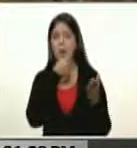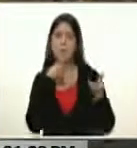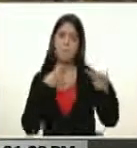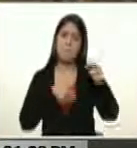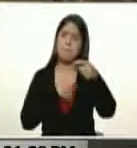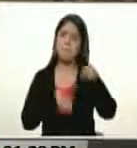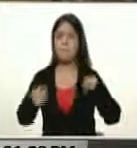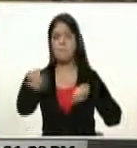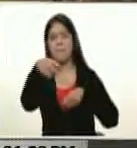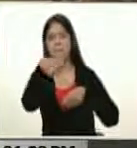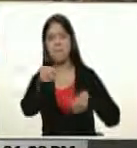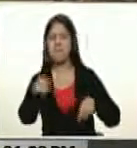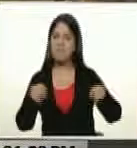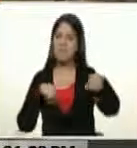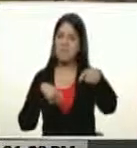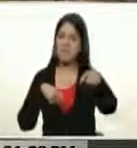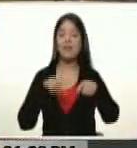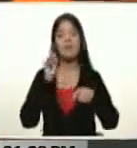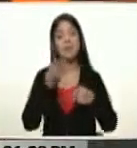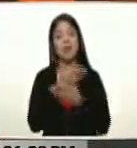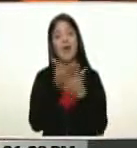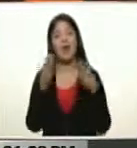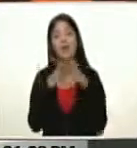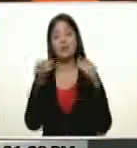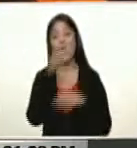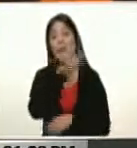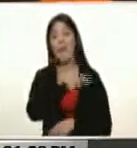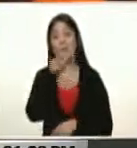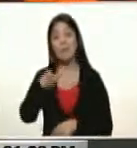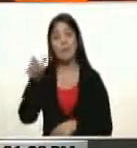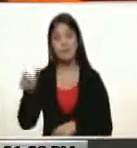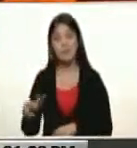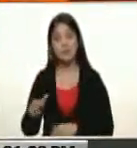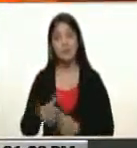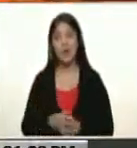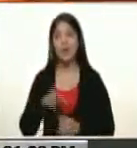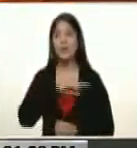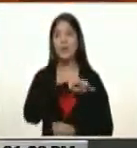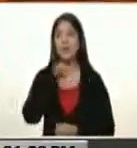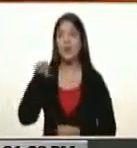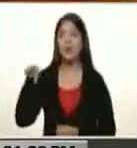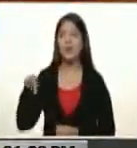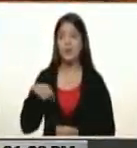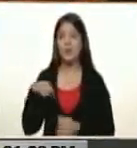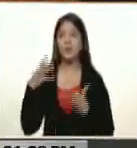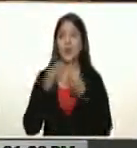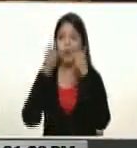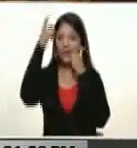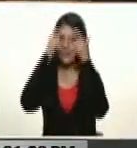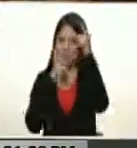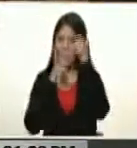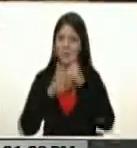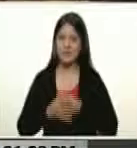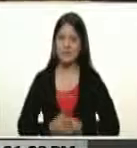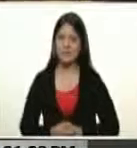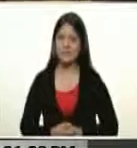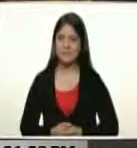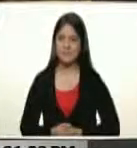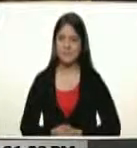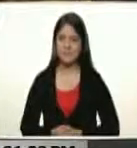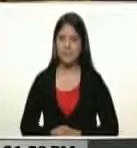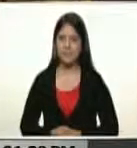sin escatimar esfuerzos, complació al público con la pieza Nosotros con Chávez.